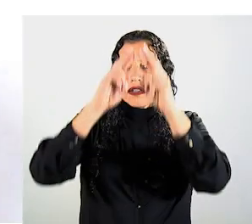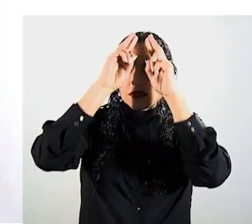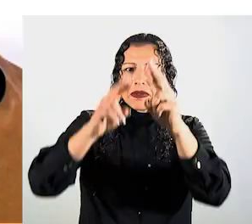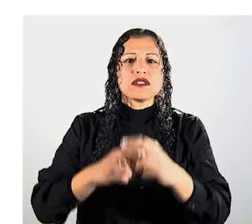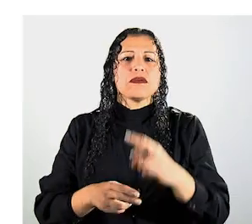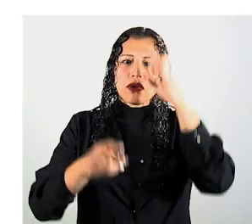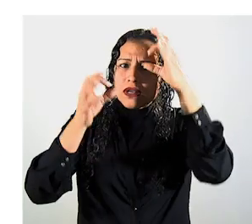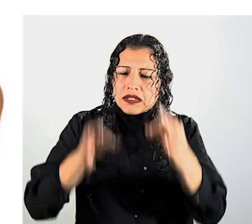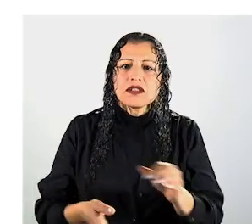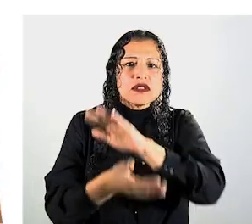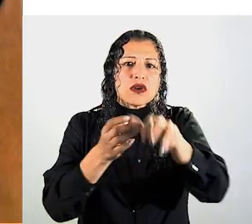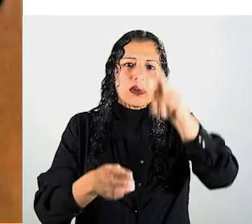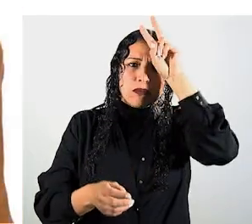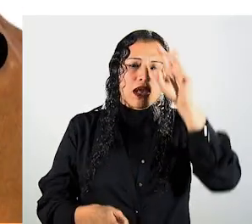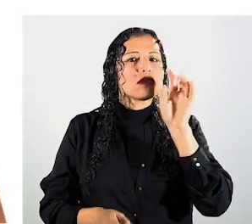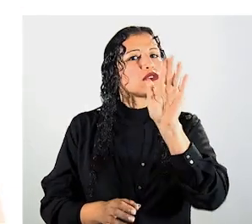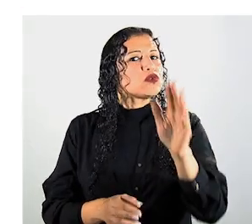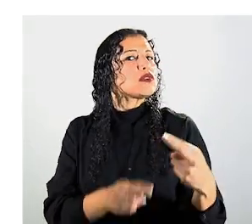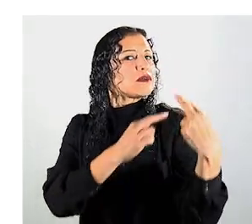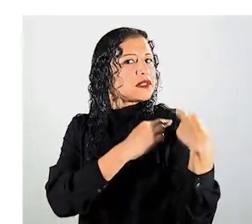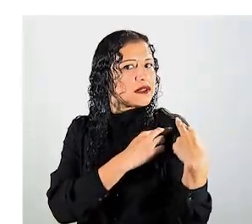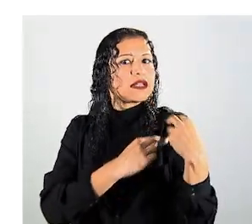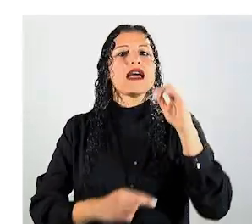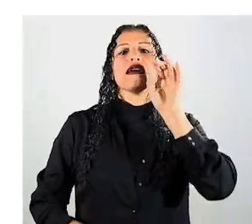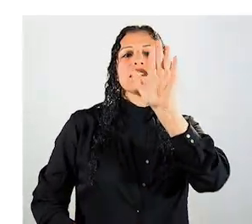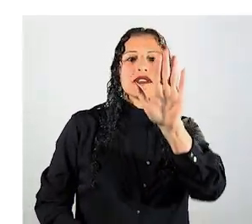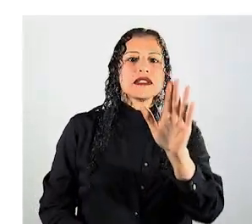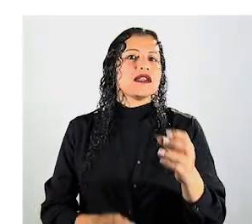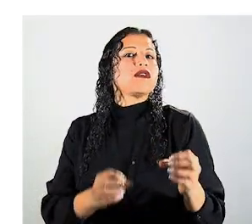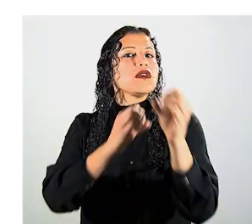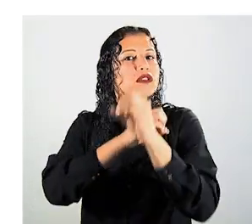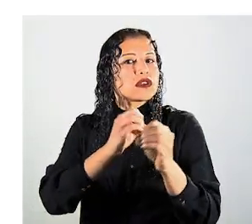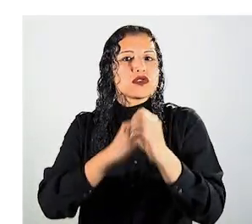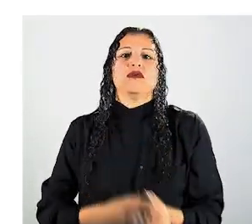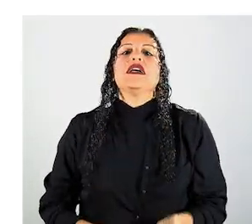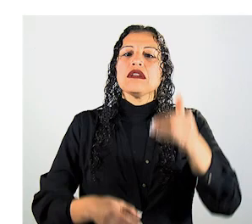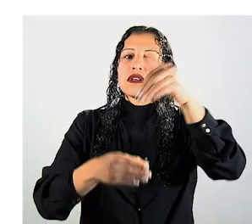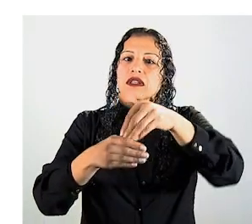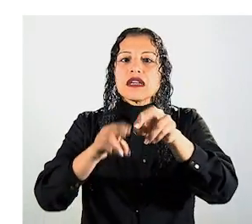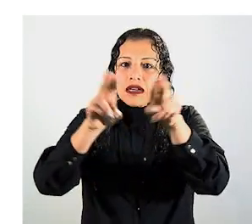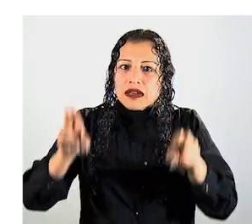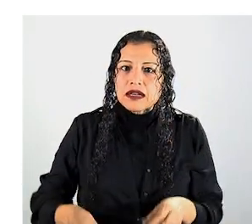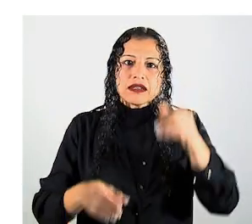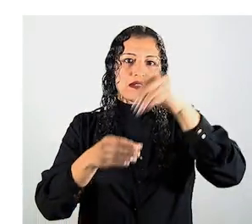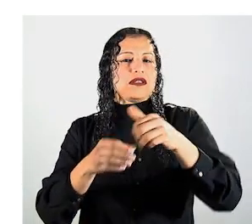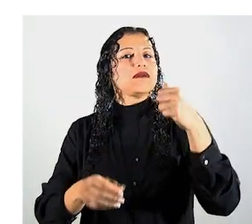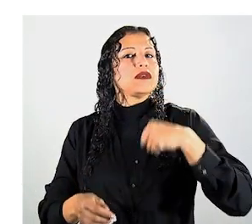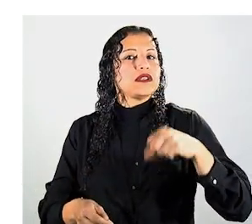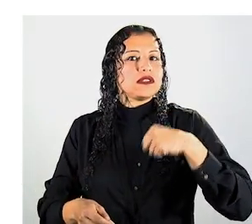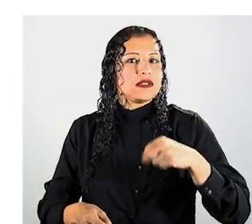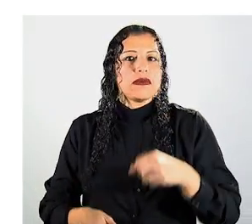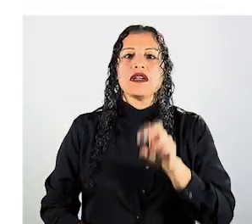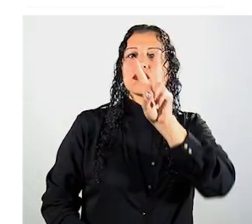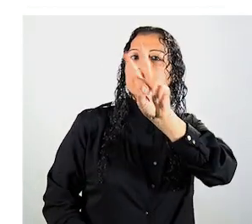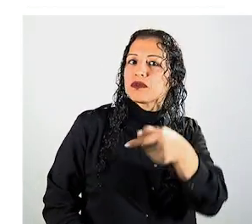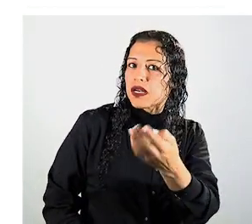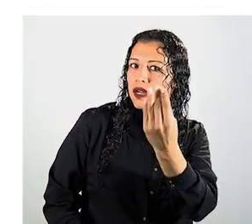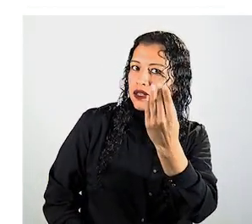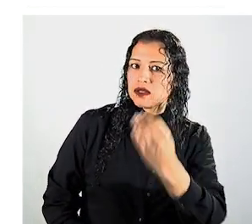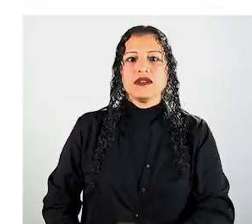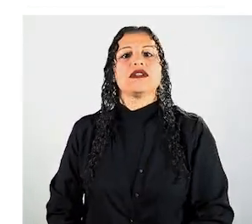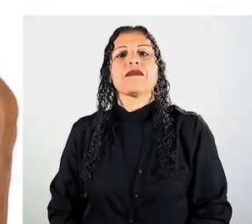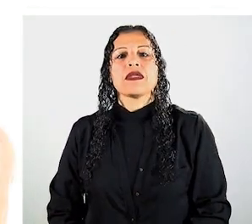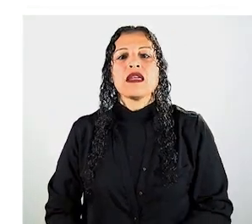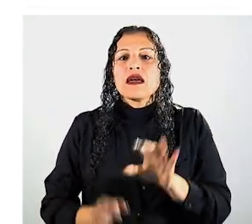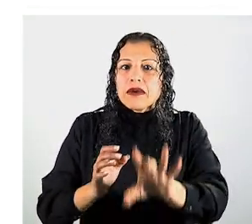voluntad popular estará en tus manos. Este 5 de octubre son las elecciones regionales y municipales 2014.